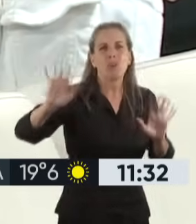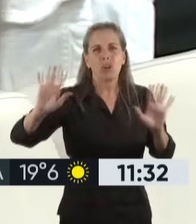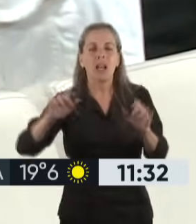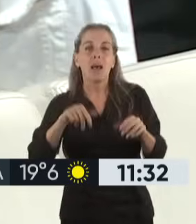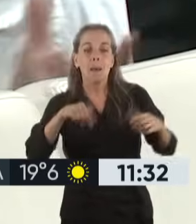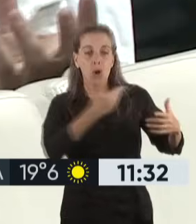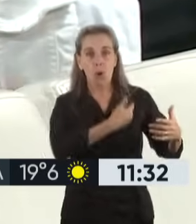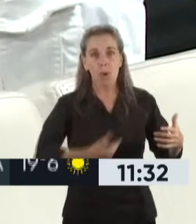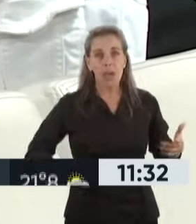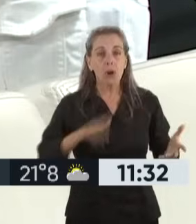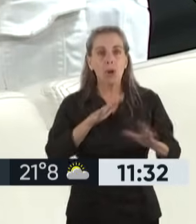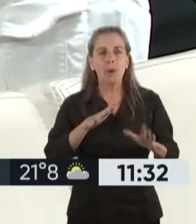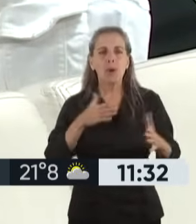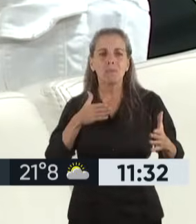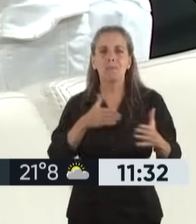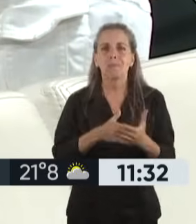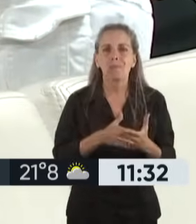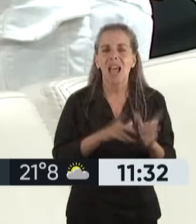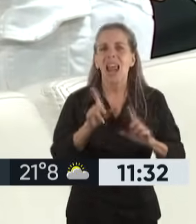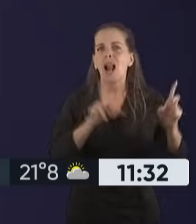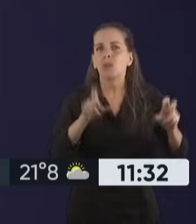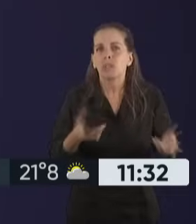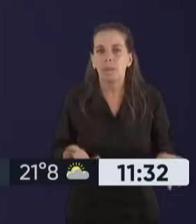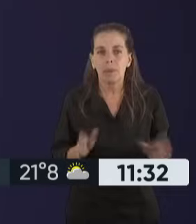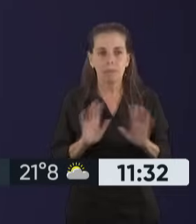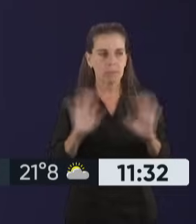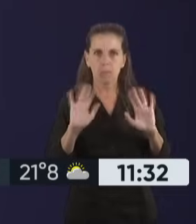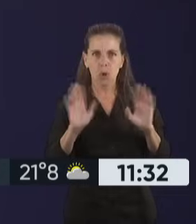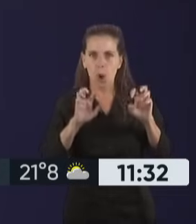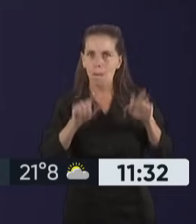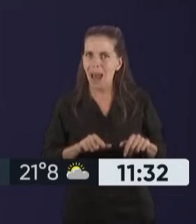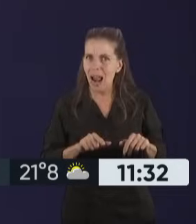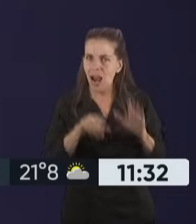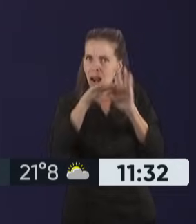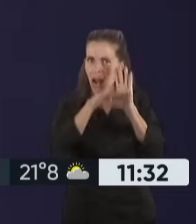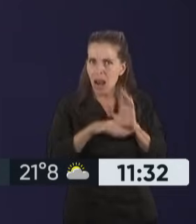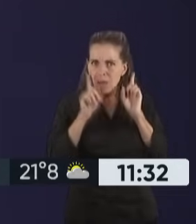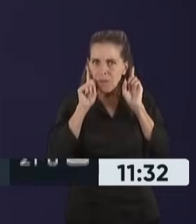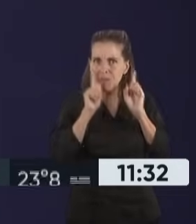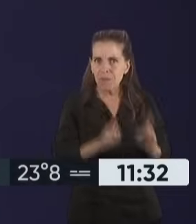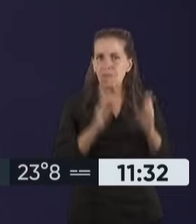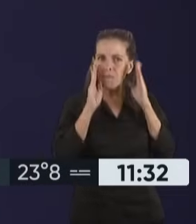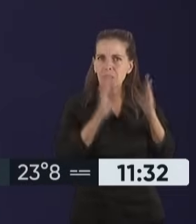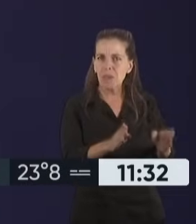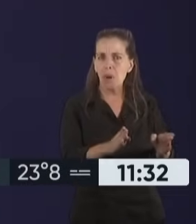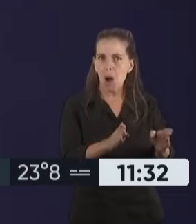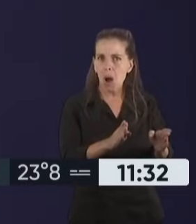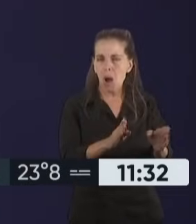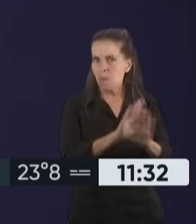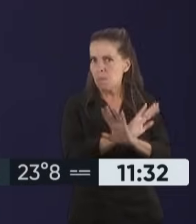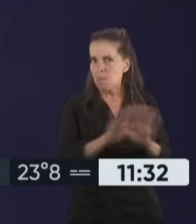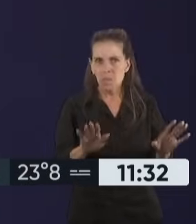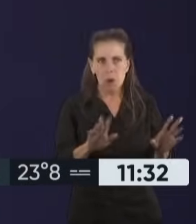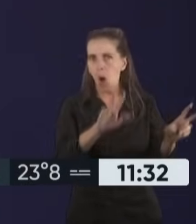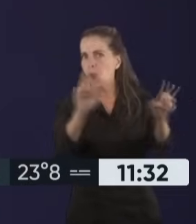propio gobierno tal vez no pudo avanzar con alguna cosa concreta. Nuestro plan no se corrió en medio centímetro. En medio